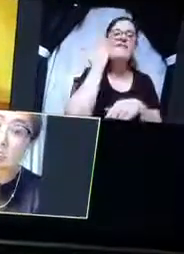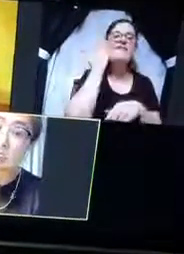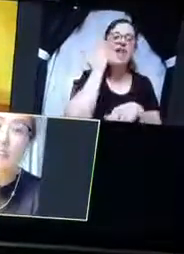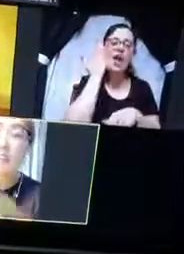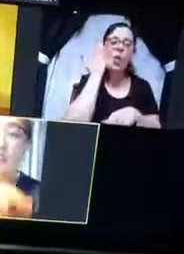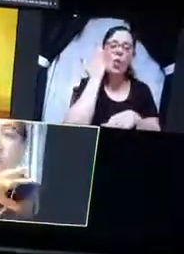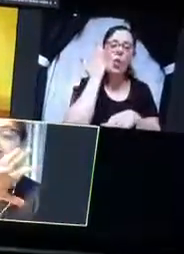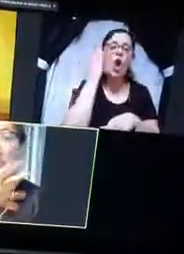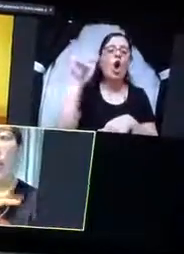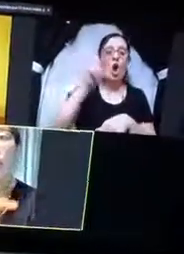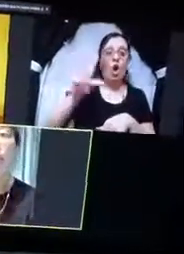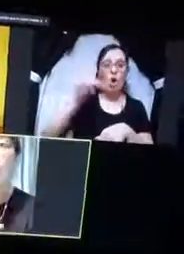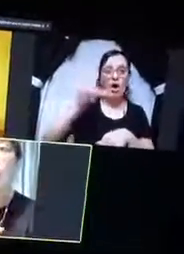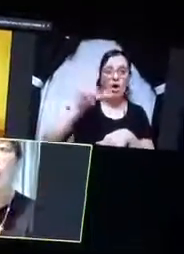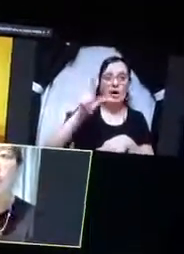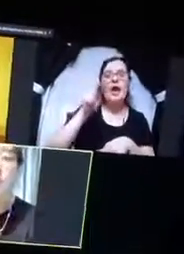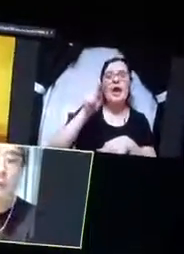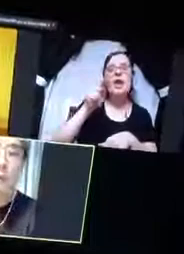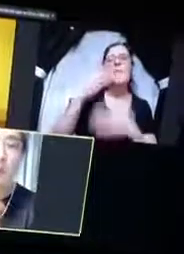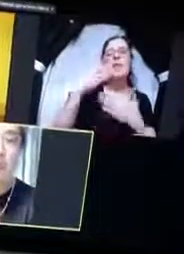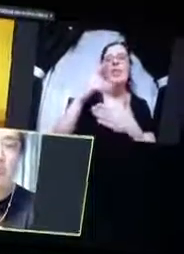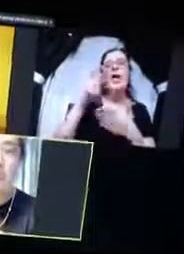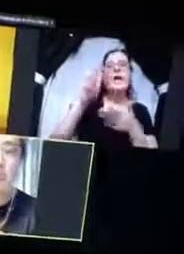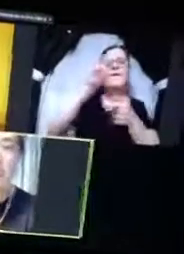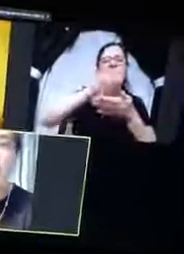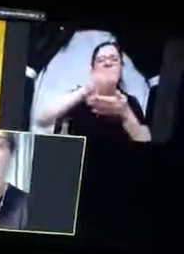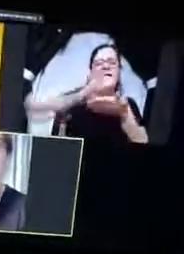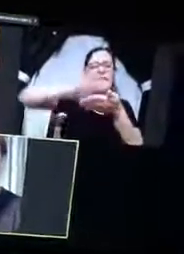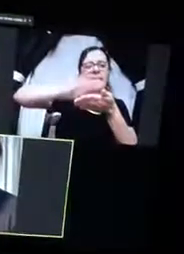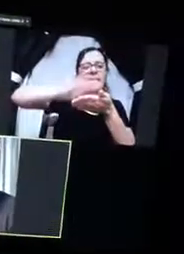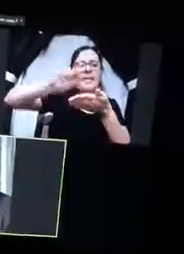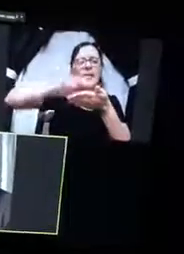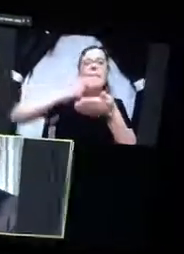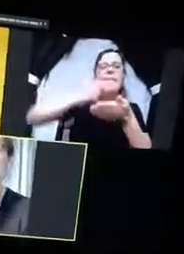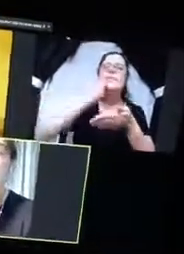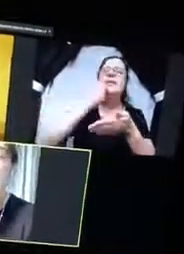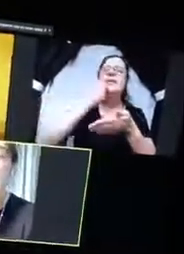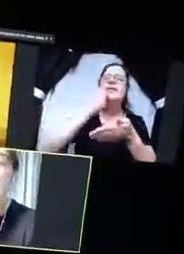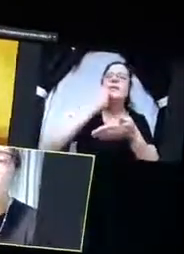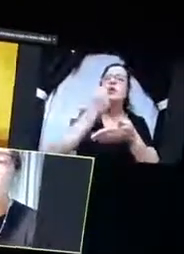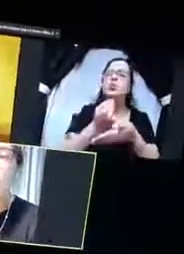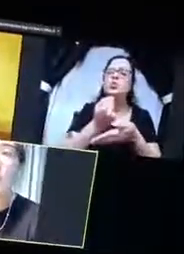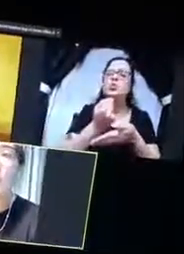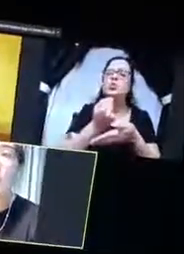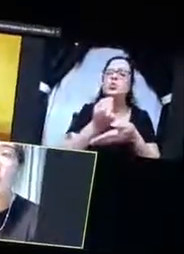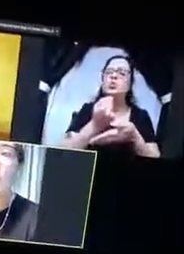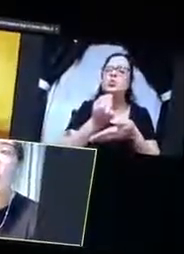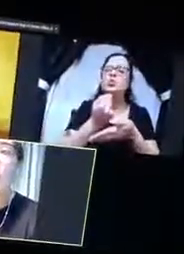Logosgenia, de los oficiales, y hacer las preguntas ahí o evacuarlas ahí. Sí,